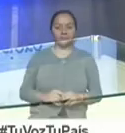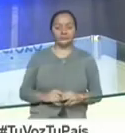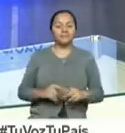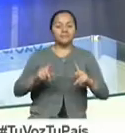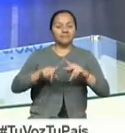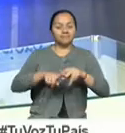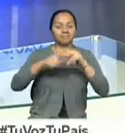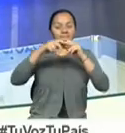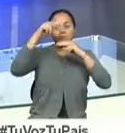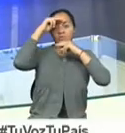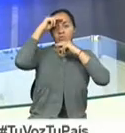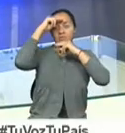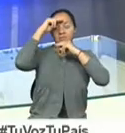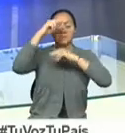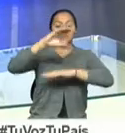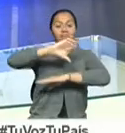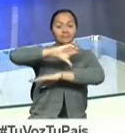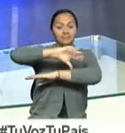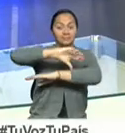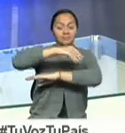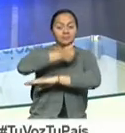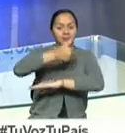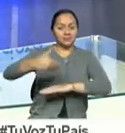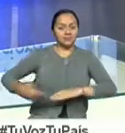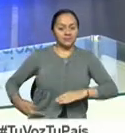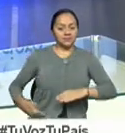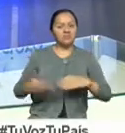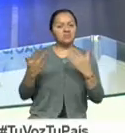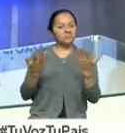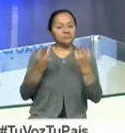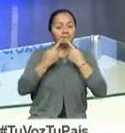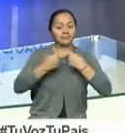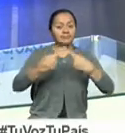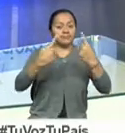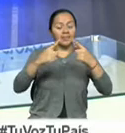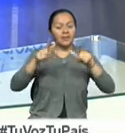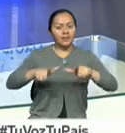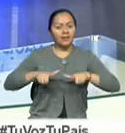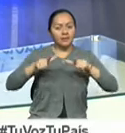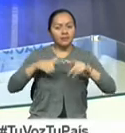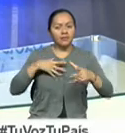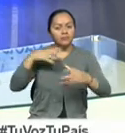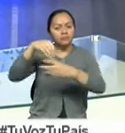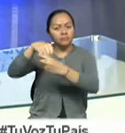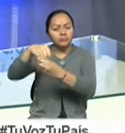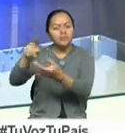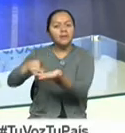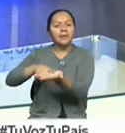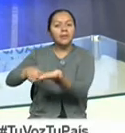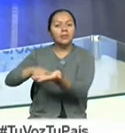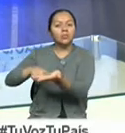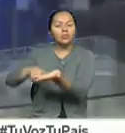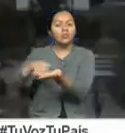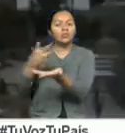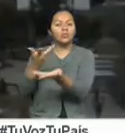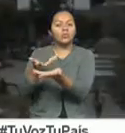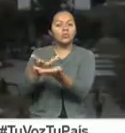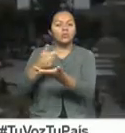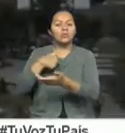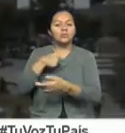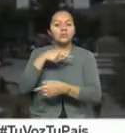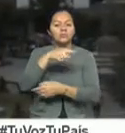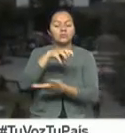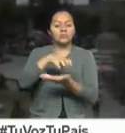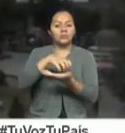Iniciamos. En el Palacio de Carondelet, el presidente de la República, Lenín Moreno, se reunió con autoridades del estado de la provincia de